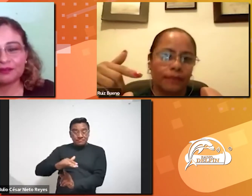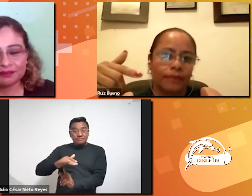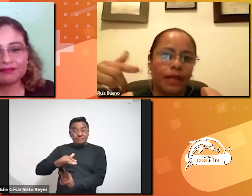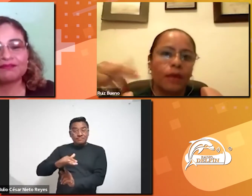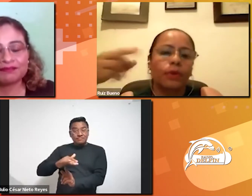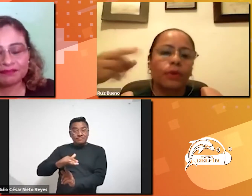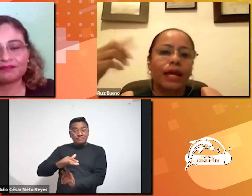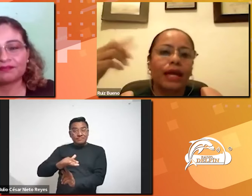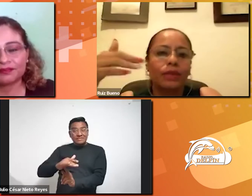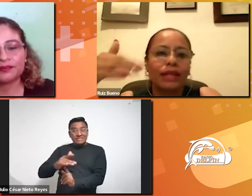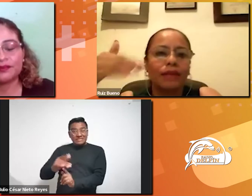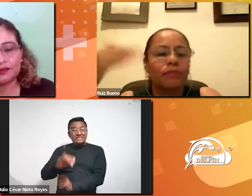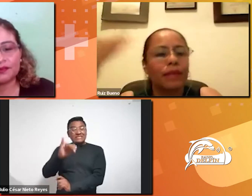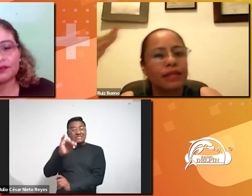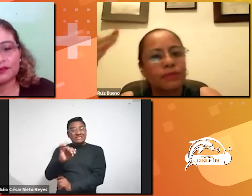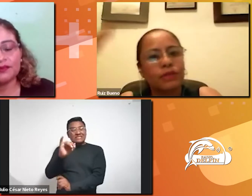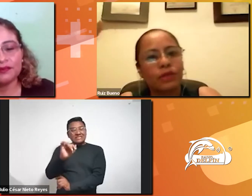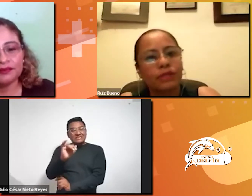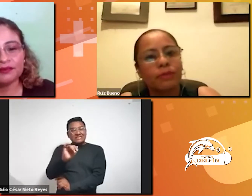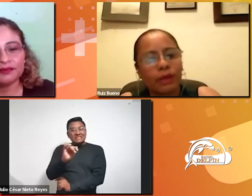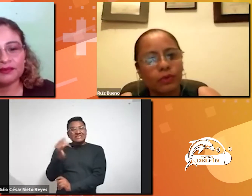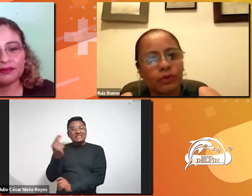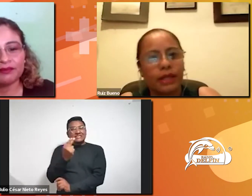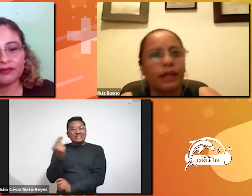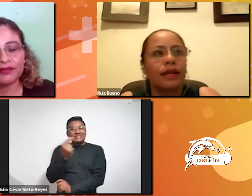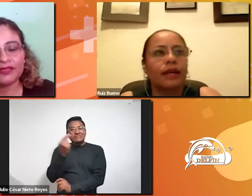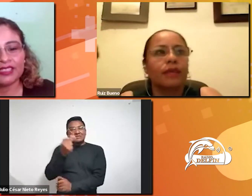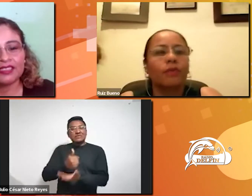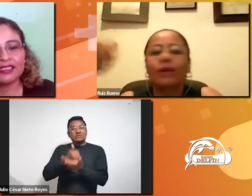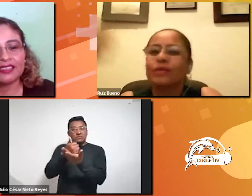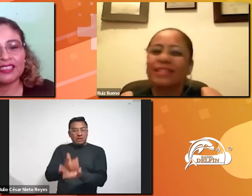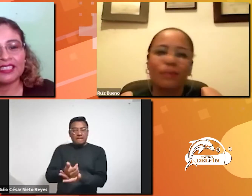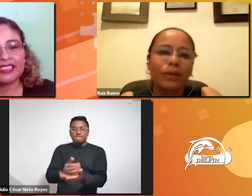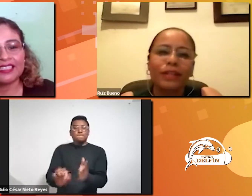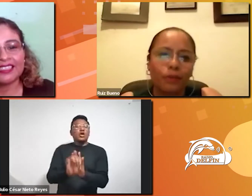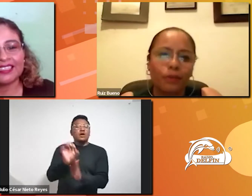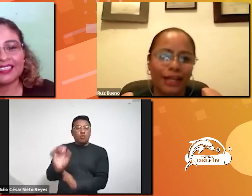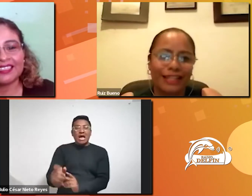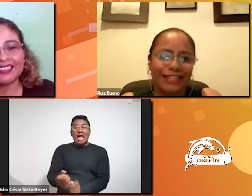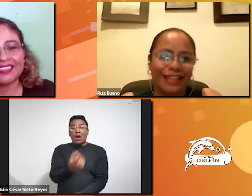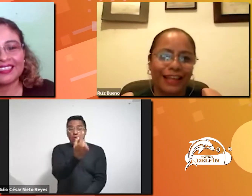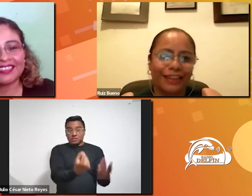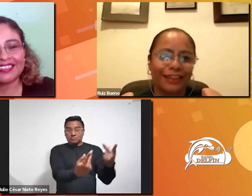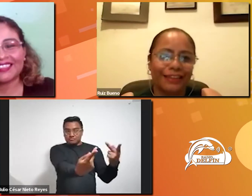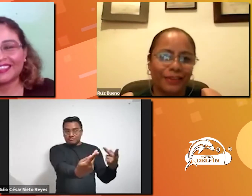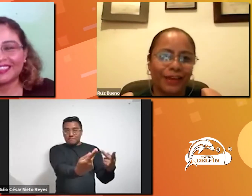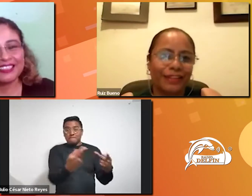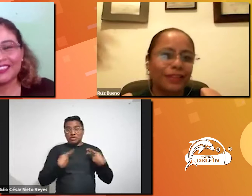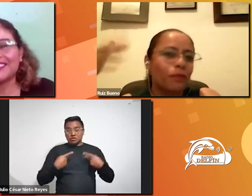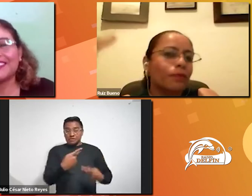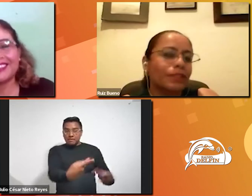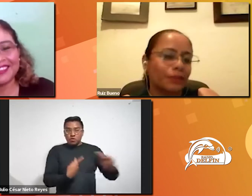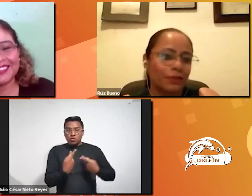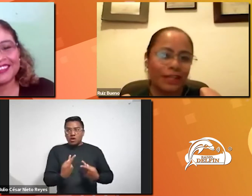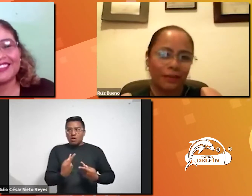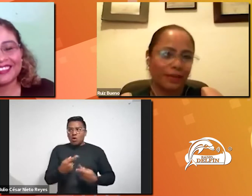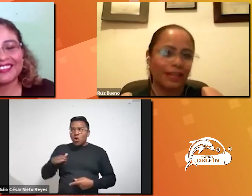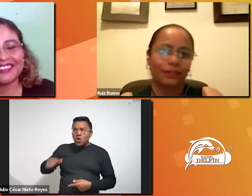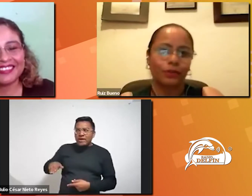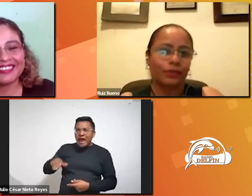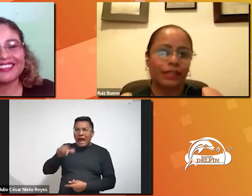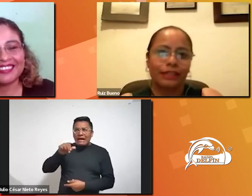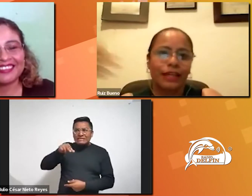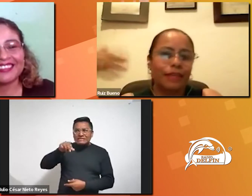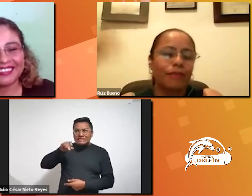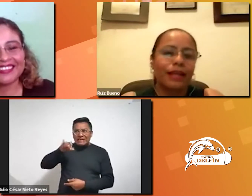demanda. Porque ahorita varias personas me preguntan, bueno, se está poniendo de moda la ansiedad, ¿no? Así como hemos escuchado